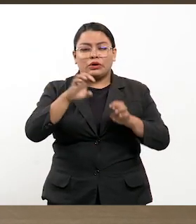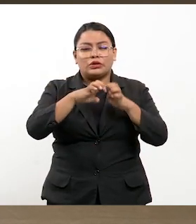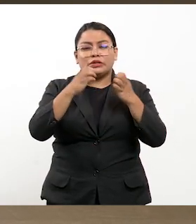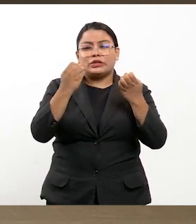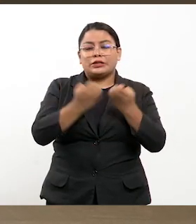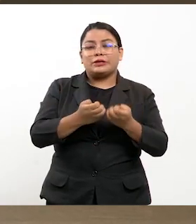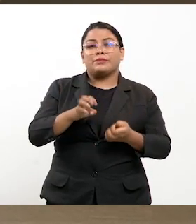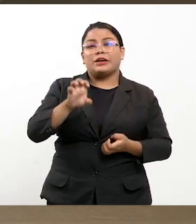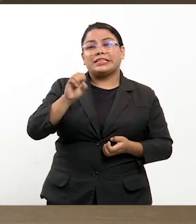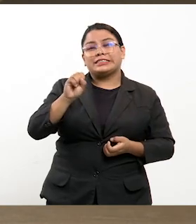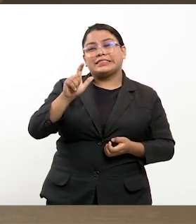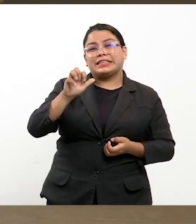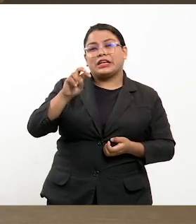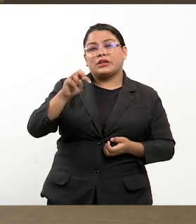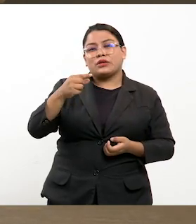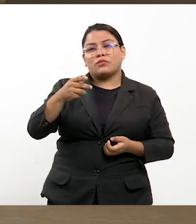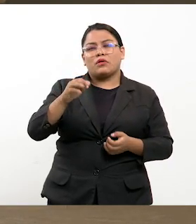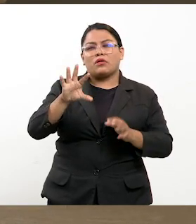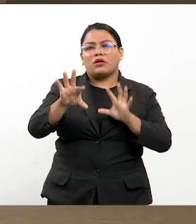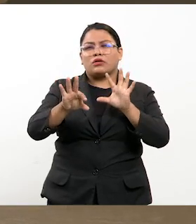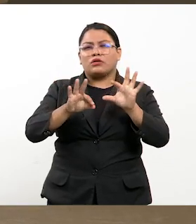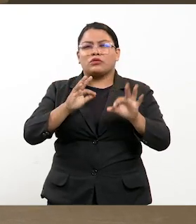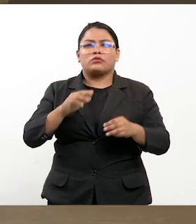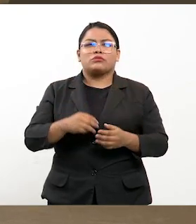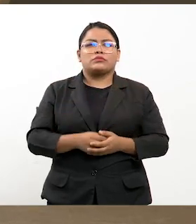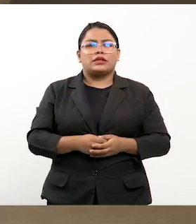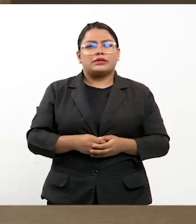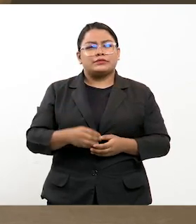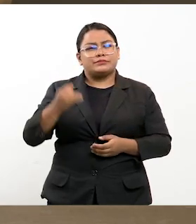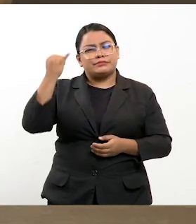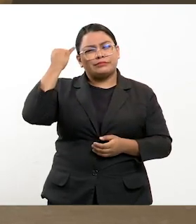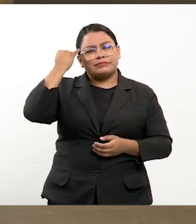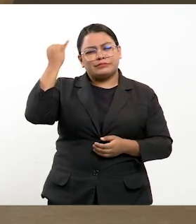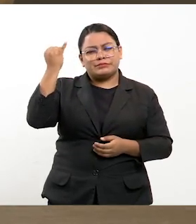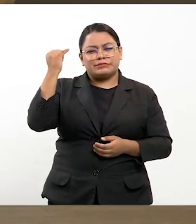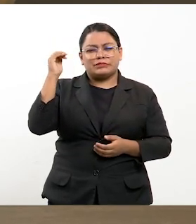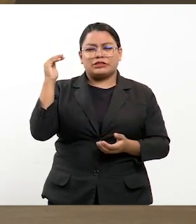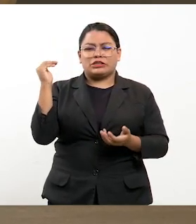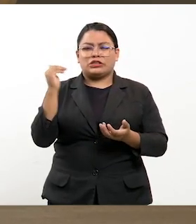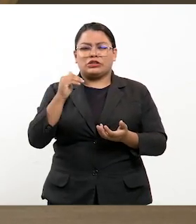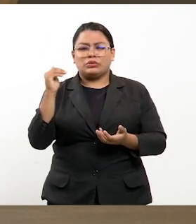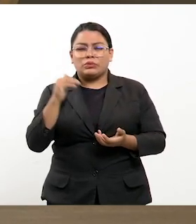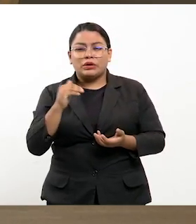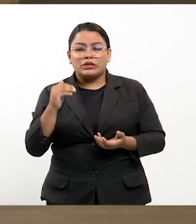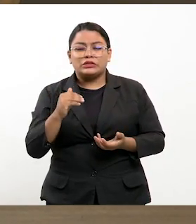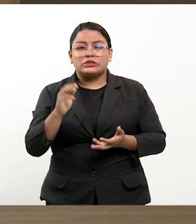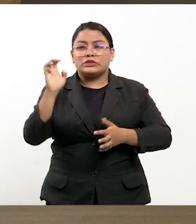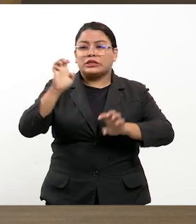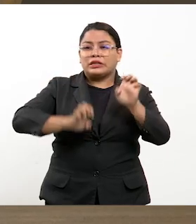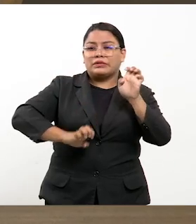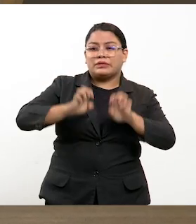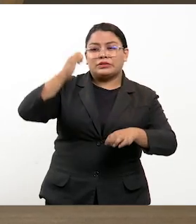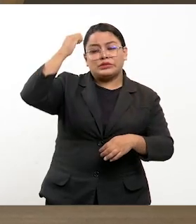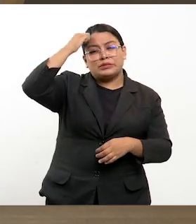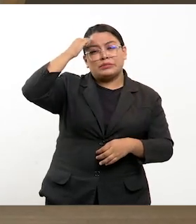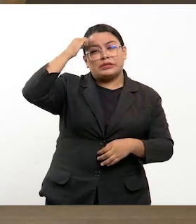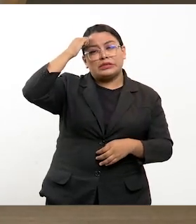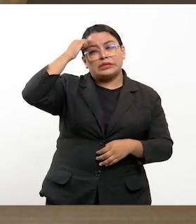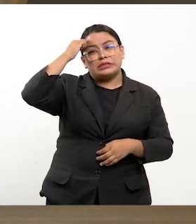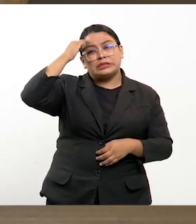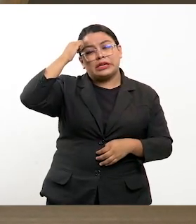ESLengua podemos ver que algunos paradigmas con respecto a la educación y a la evaluación de los aprendizajes han